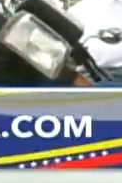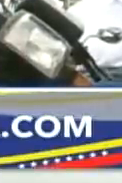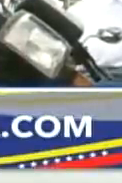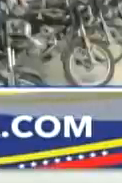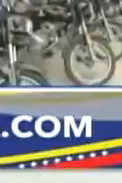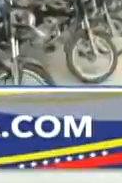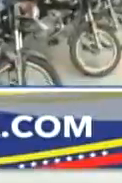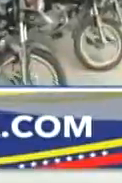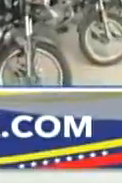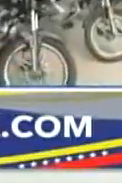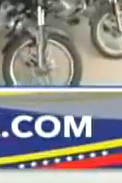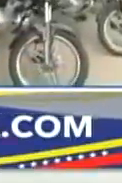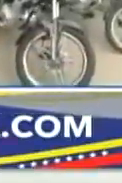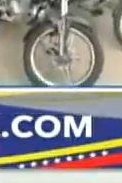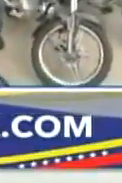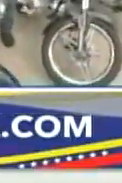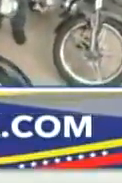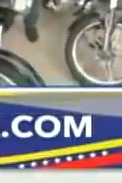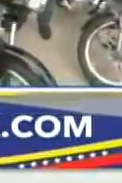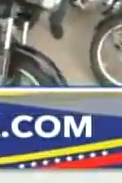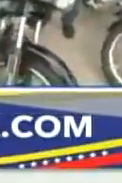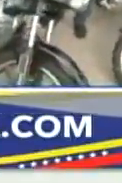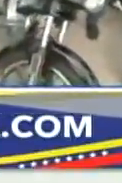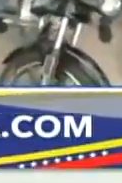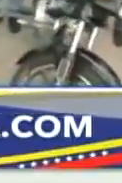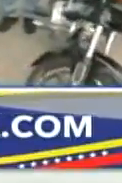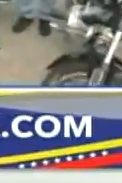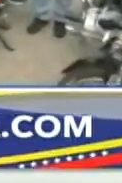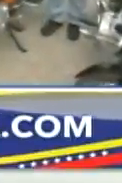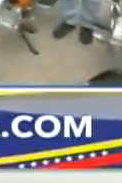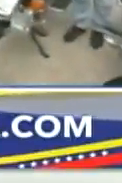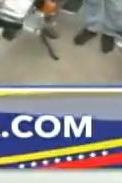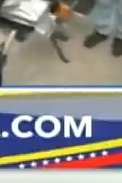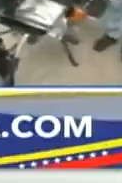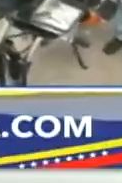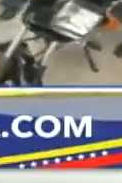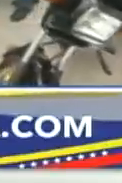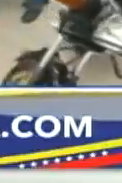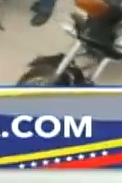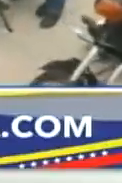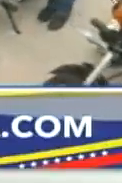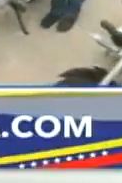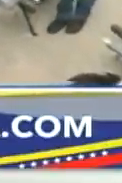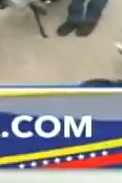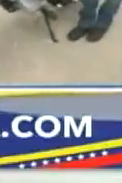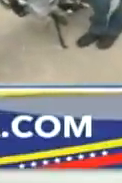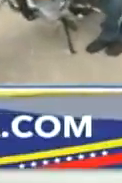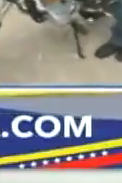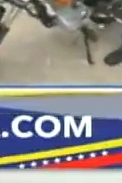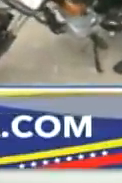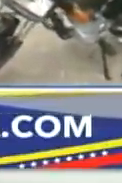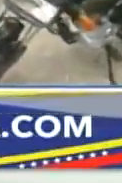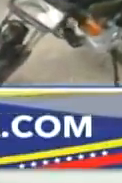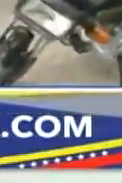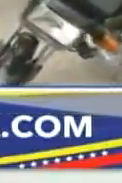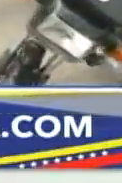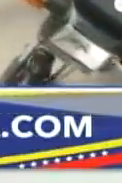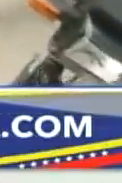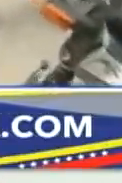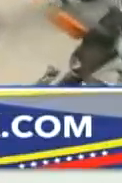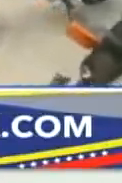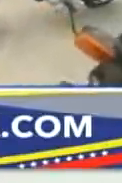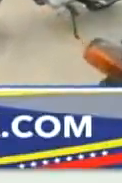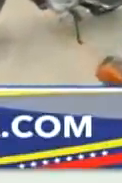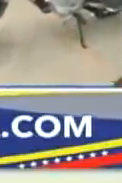el pedal y nadie me ayuda. Pelando el pedal, pelando el pedal, se me olvidó el nombre. Y pelo el pedal tres veces y